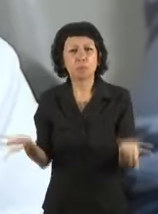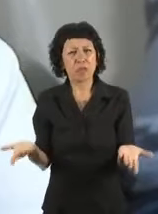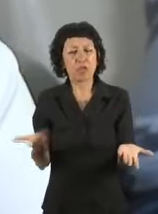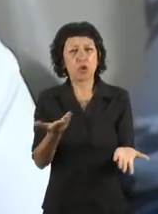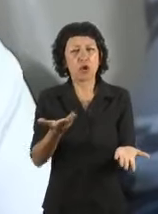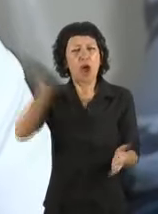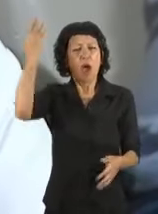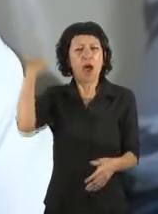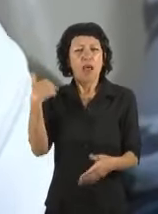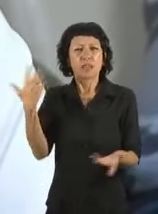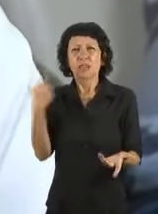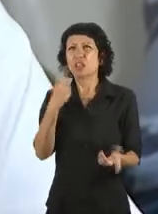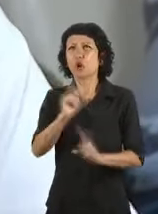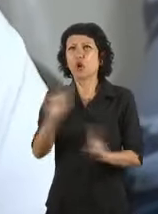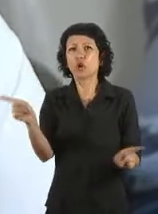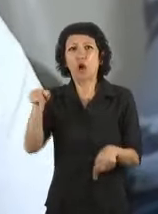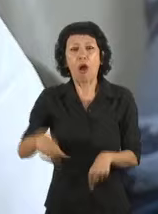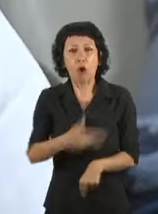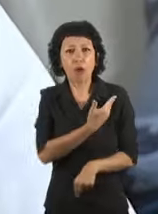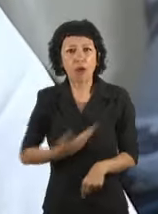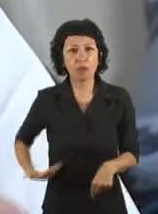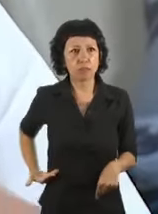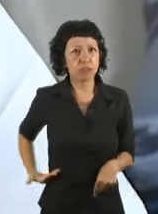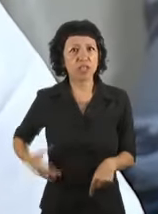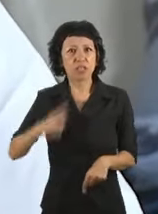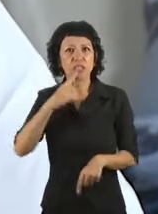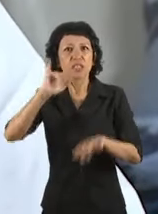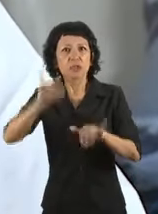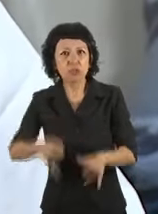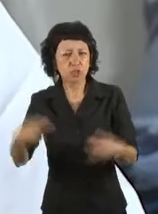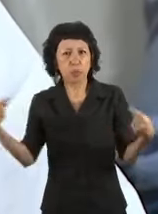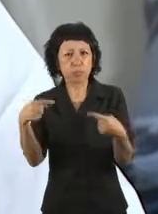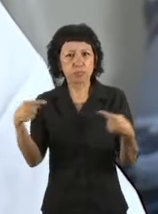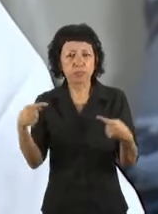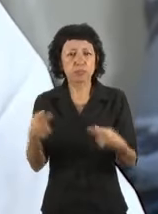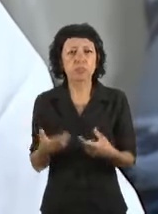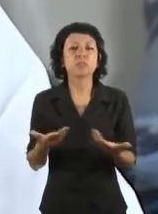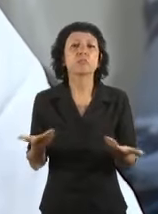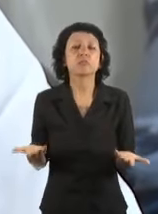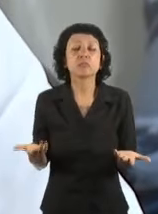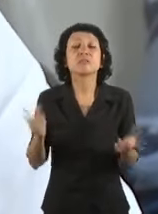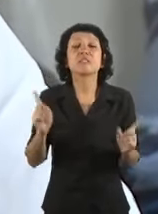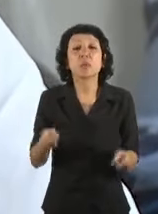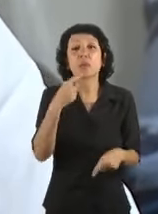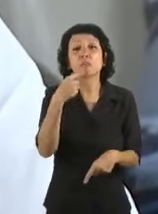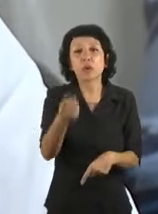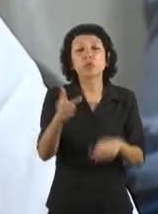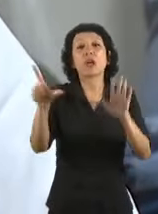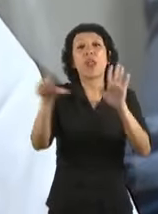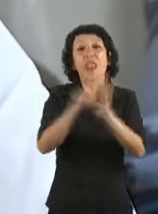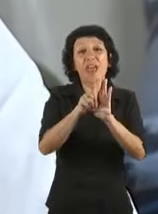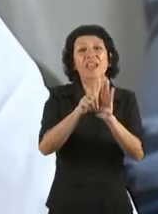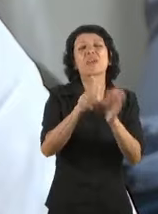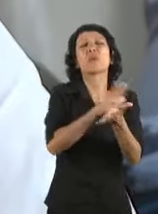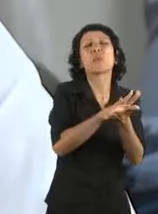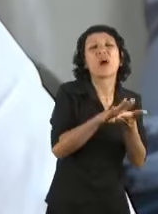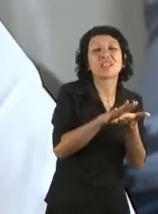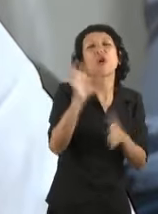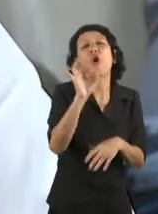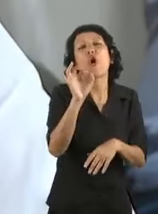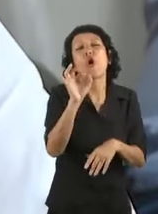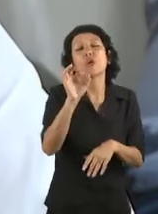contrasentido en este sentido y también le quiero preguntar justamente por esta ley bases u Omnibus Cuáles pueden ser las